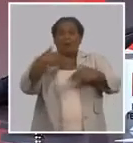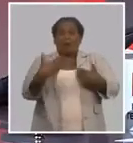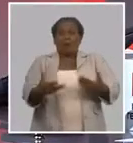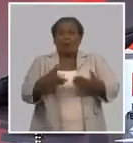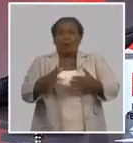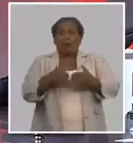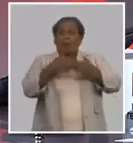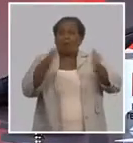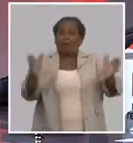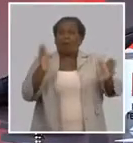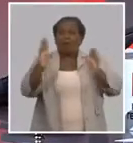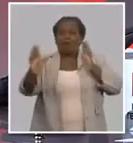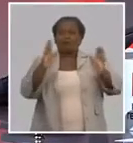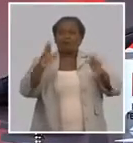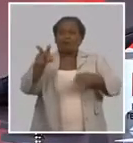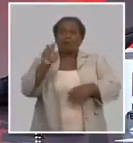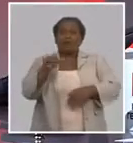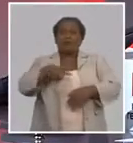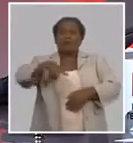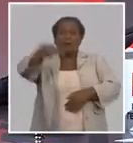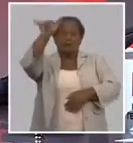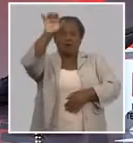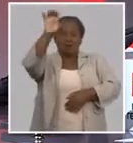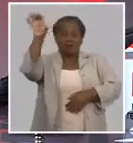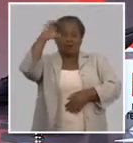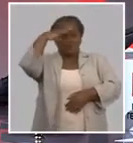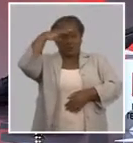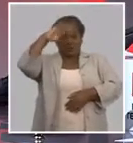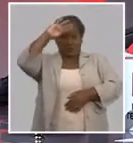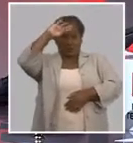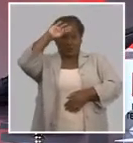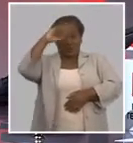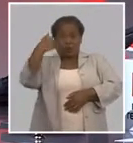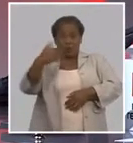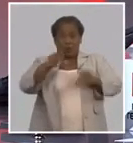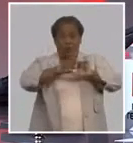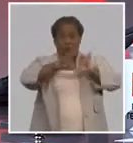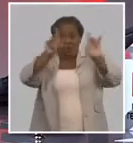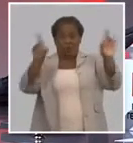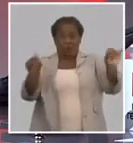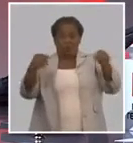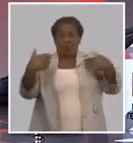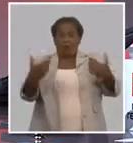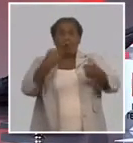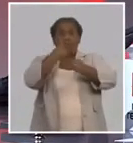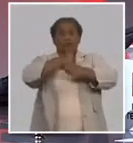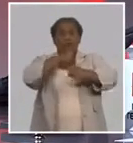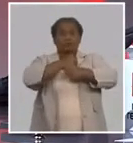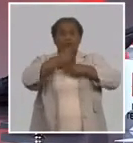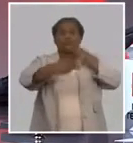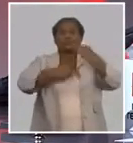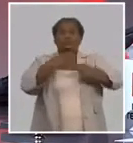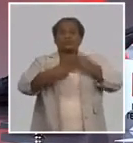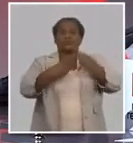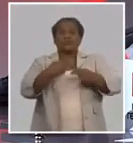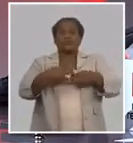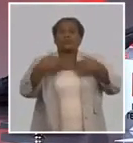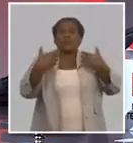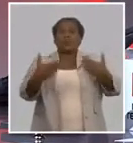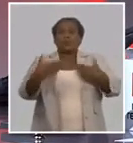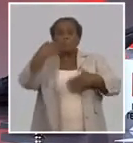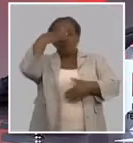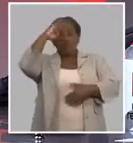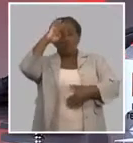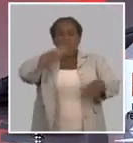apertura de los aeropuertos del país de todo el trabajo que se está haciendo y por supuesto de cómo la nación se